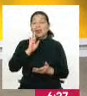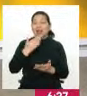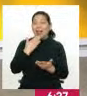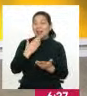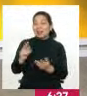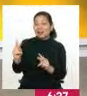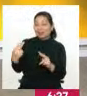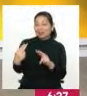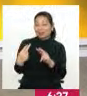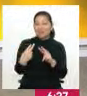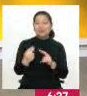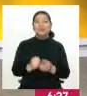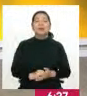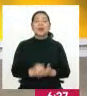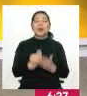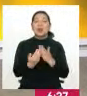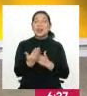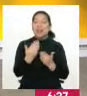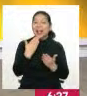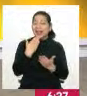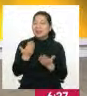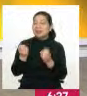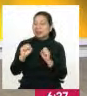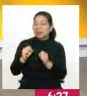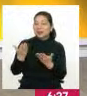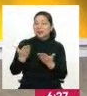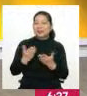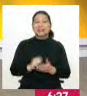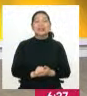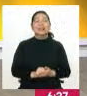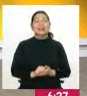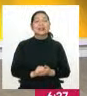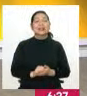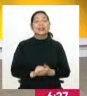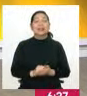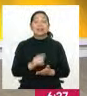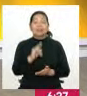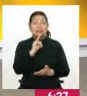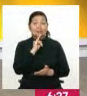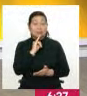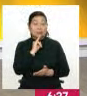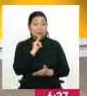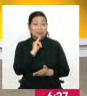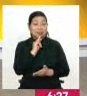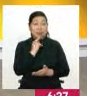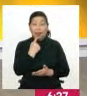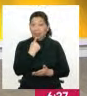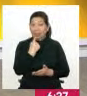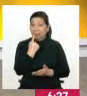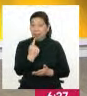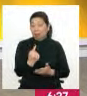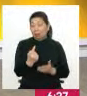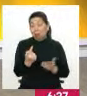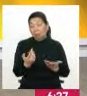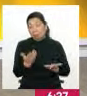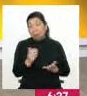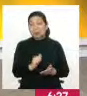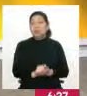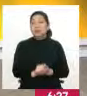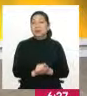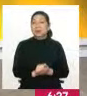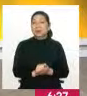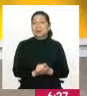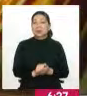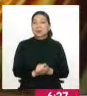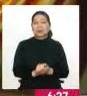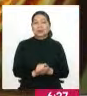Gracias. Buenos días, muchas gracias por la invitación. Buenos días. Bueno, Estados Unidos, según el último reporte, podríamos decir, está, vamos por